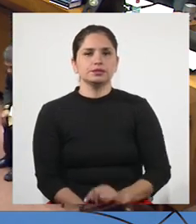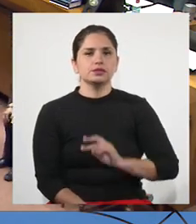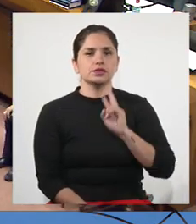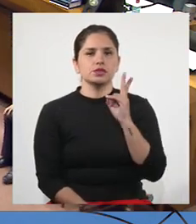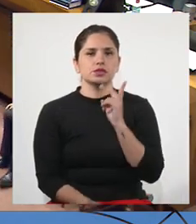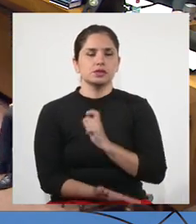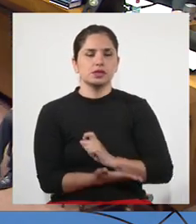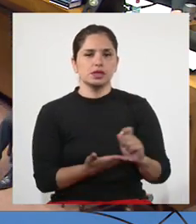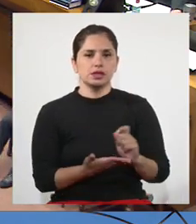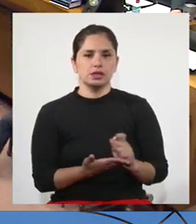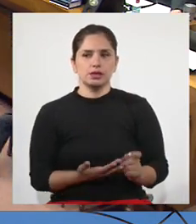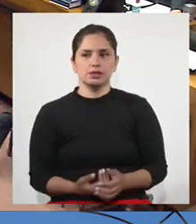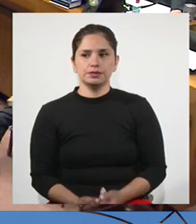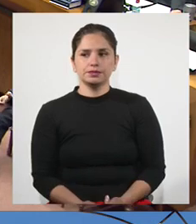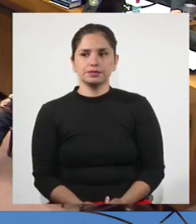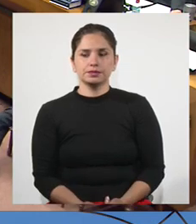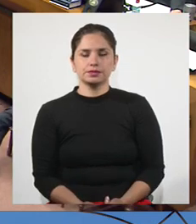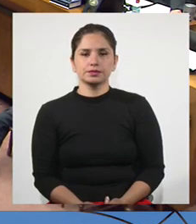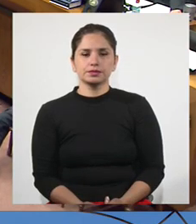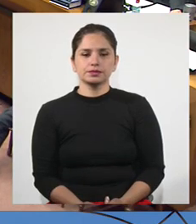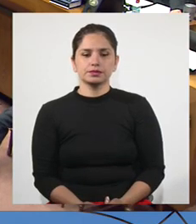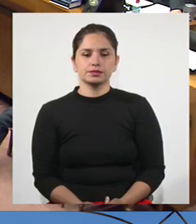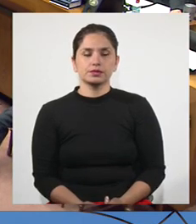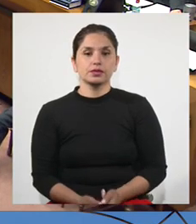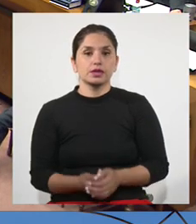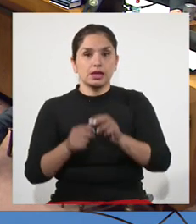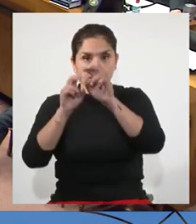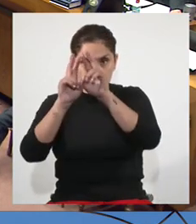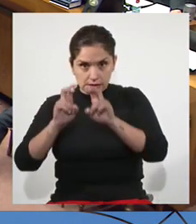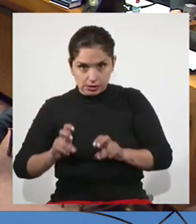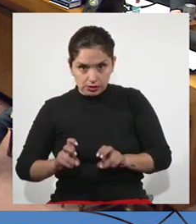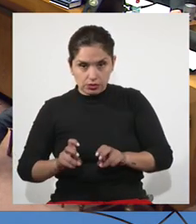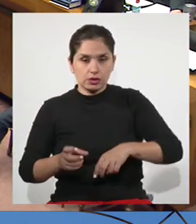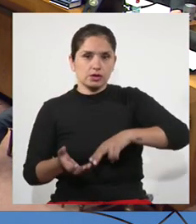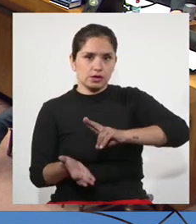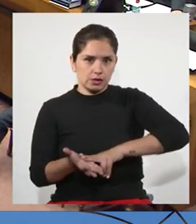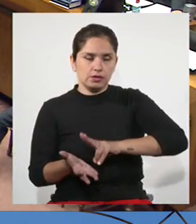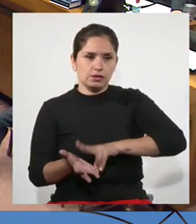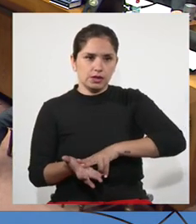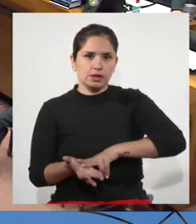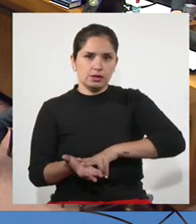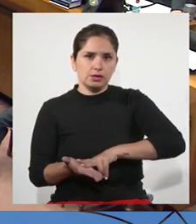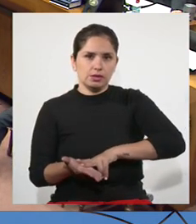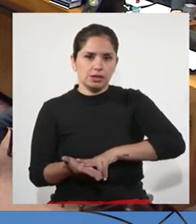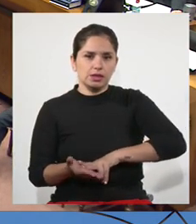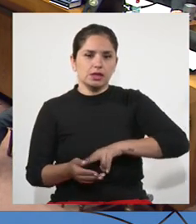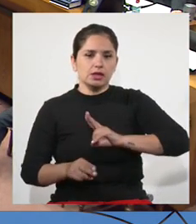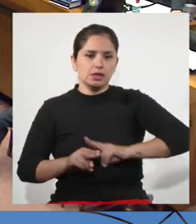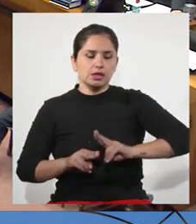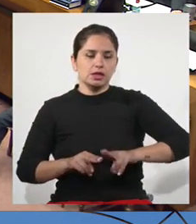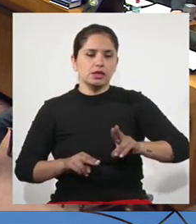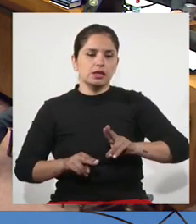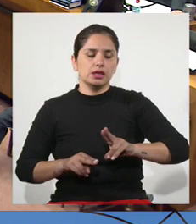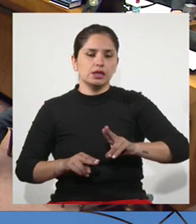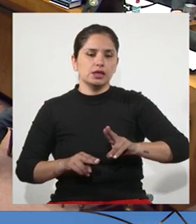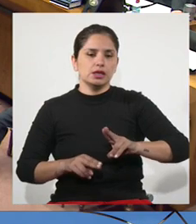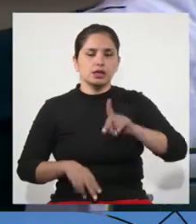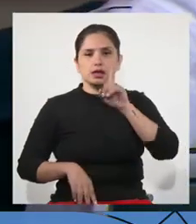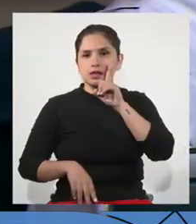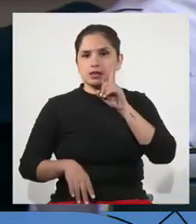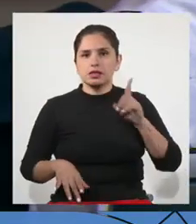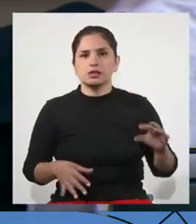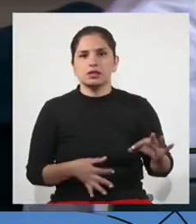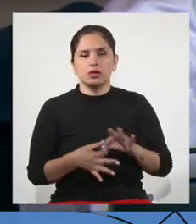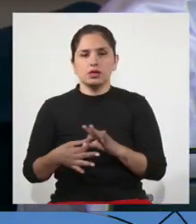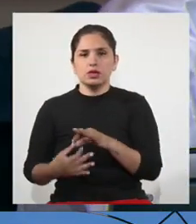Subsecretario. Gracias, Presidenta. Ese estudio es un estudio que efectivamente, acuerdo a la ley, tiene que realizarse en conjunto con el Ministerio de